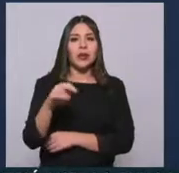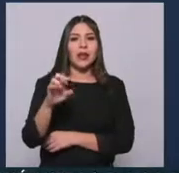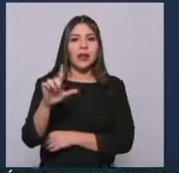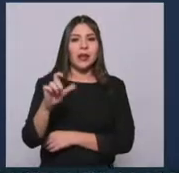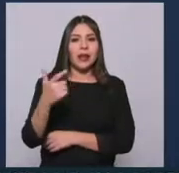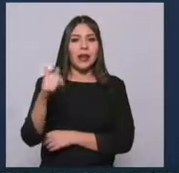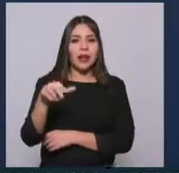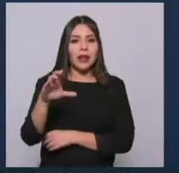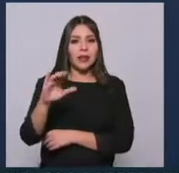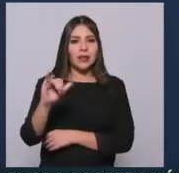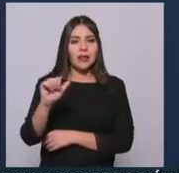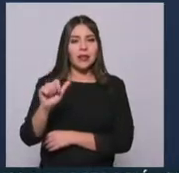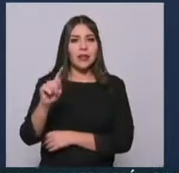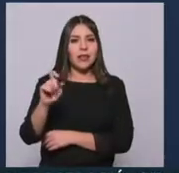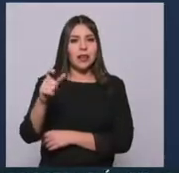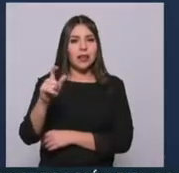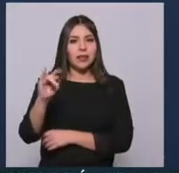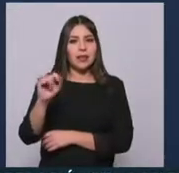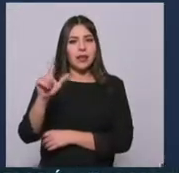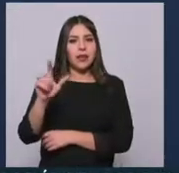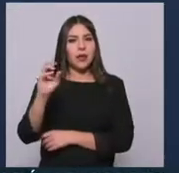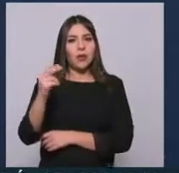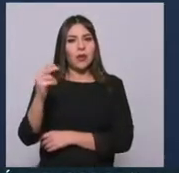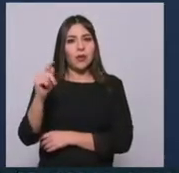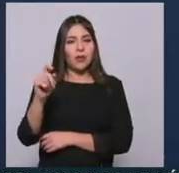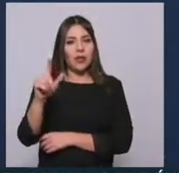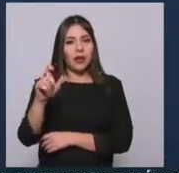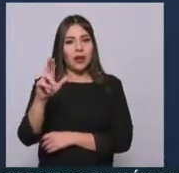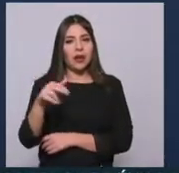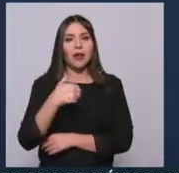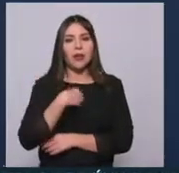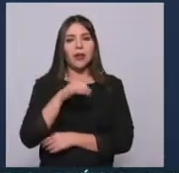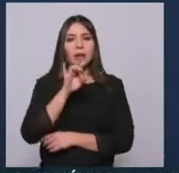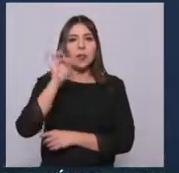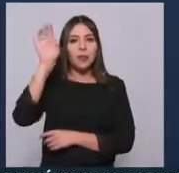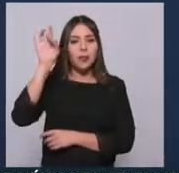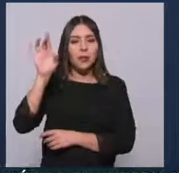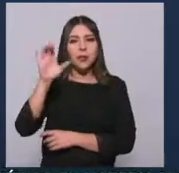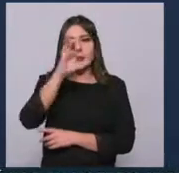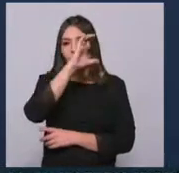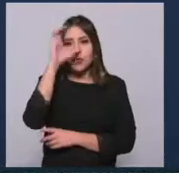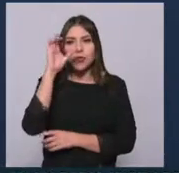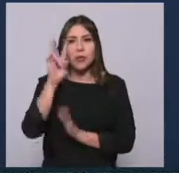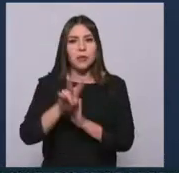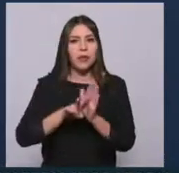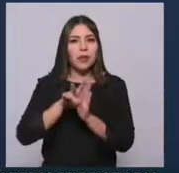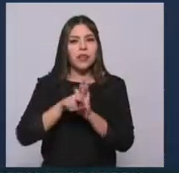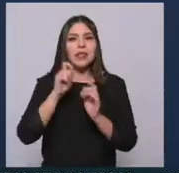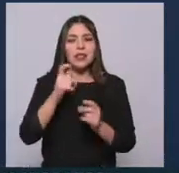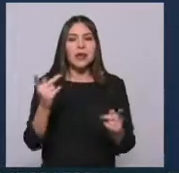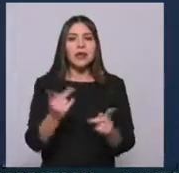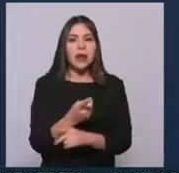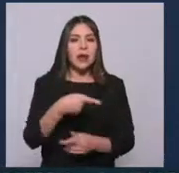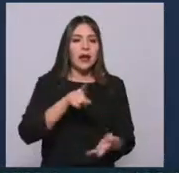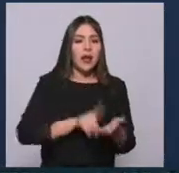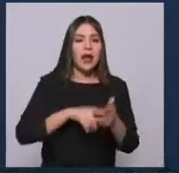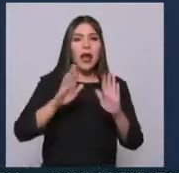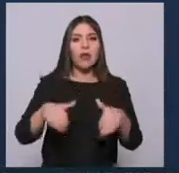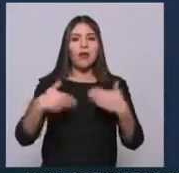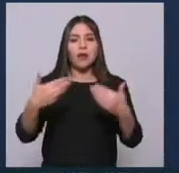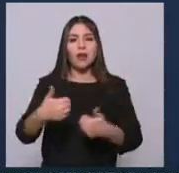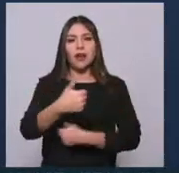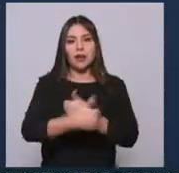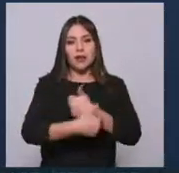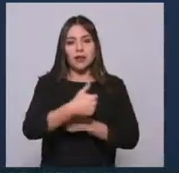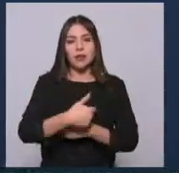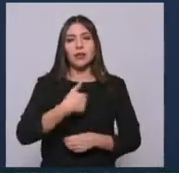Alloy Wheeler Press Specialist. Voy a estar subiendo fotos, videos, todo lo que sucede dentro y fuera de pits.